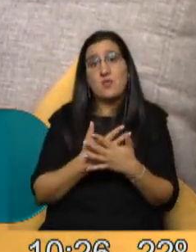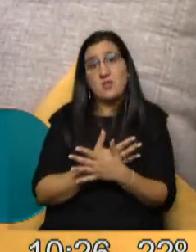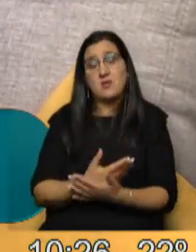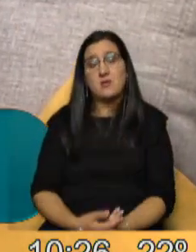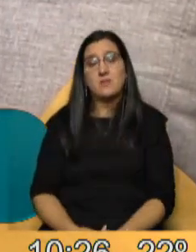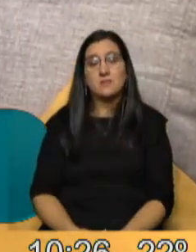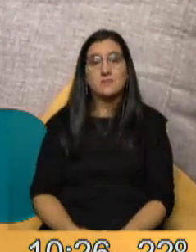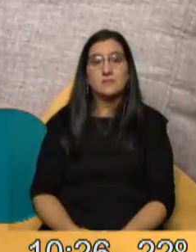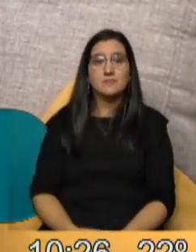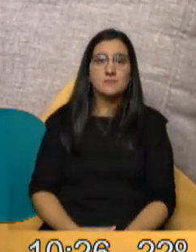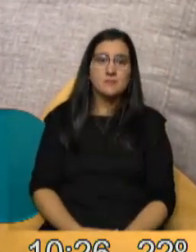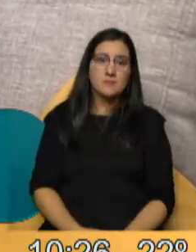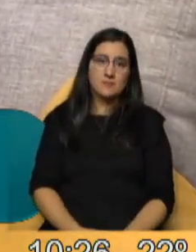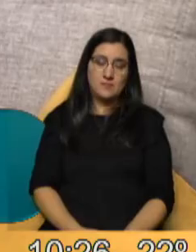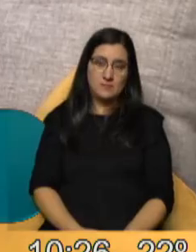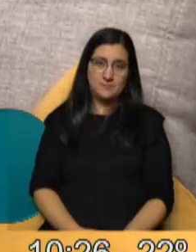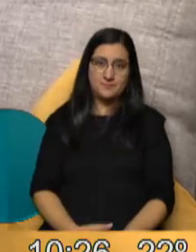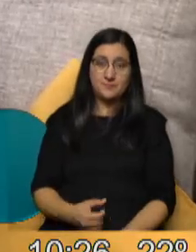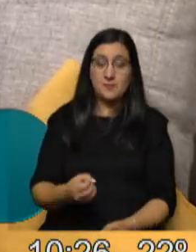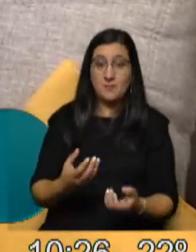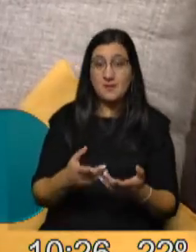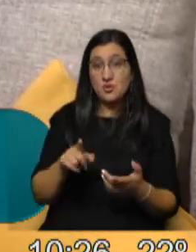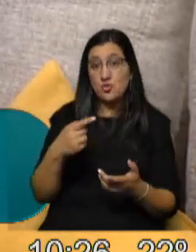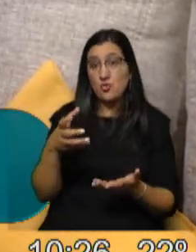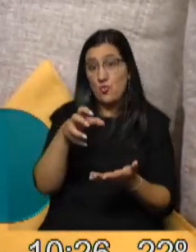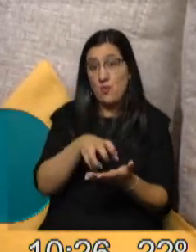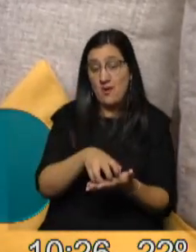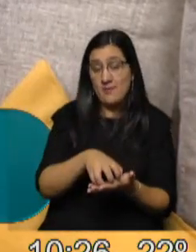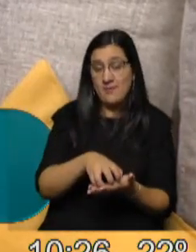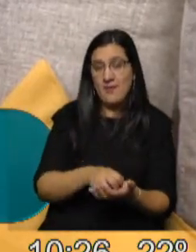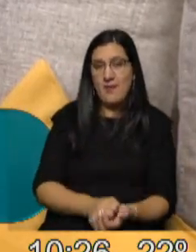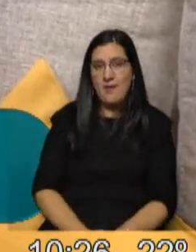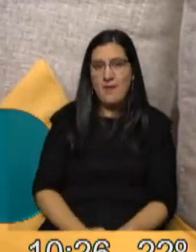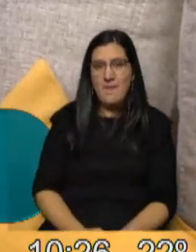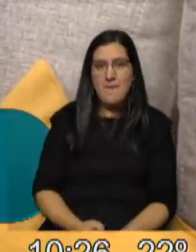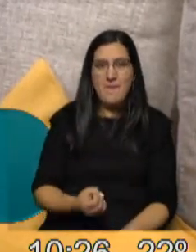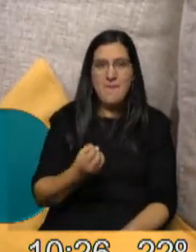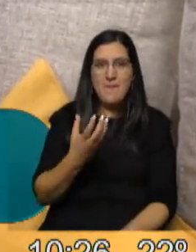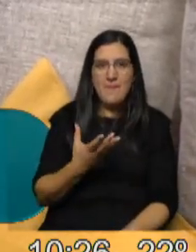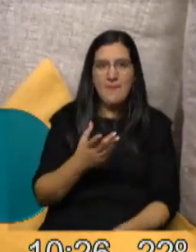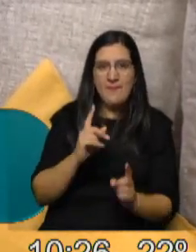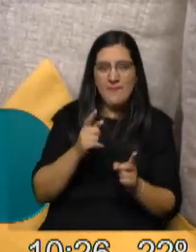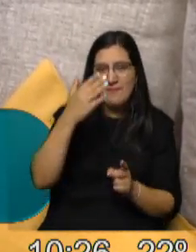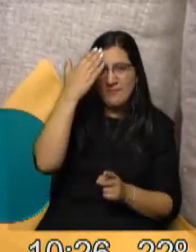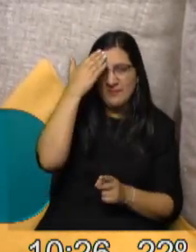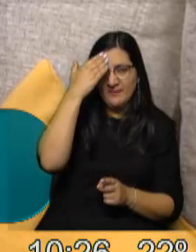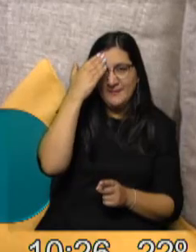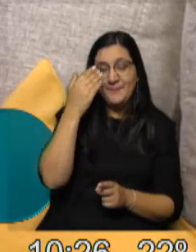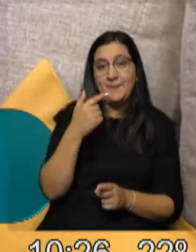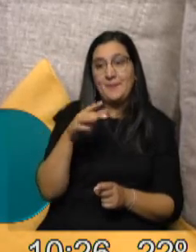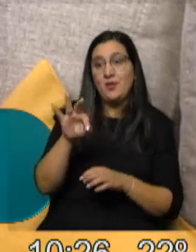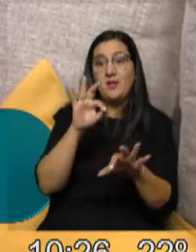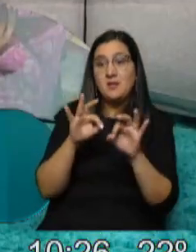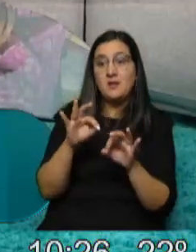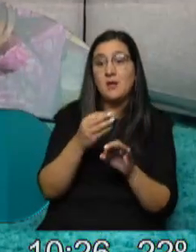con, ¿no? Para eso habrán otras instituciones u otros lugares donde se puedan hacer. Por lo tanto, tenemos que saber si vamos a elegir qué le